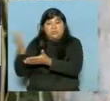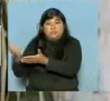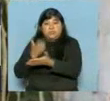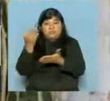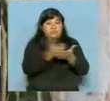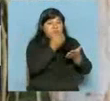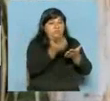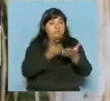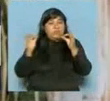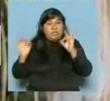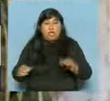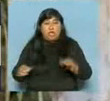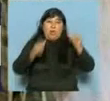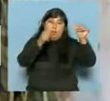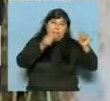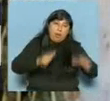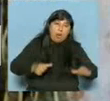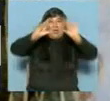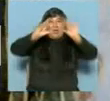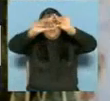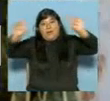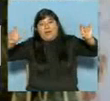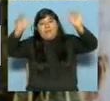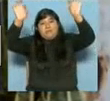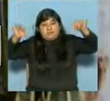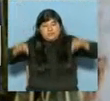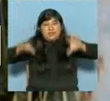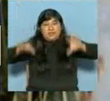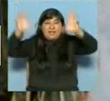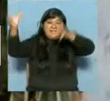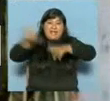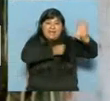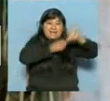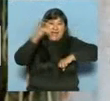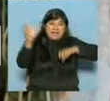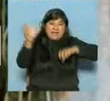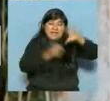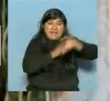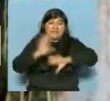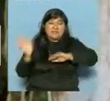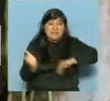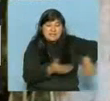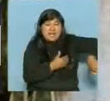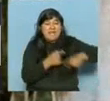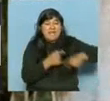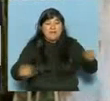postes, en los distintos lugares. Sería lindo, ¿no? Que